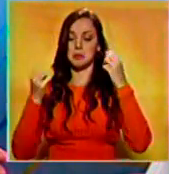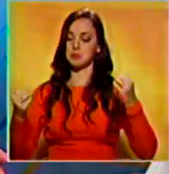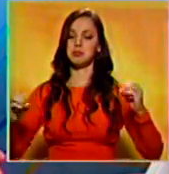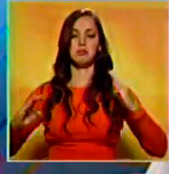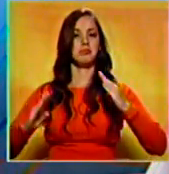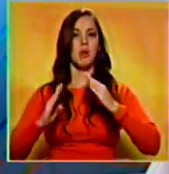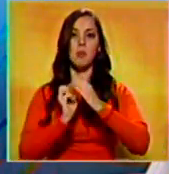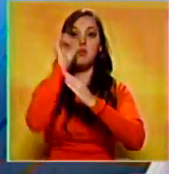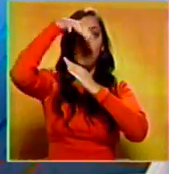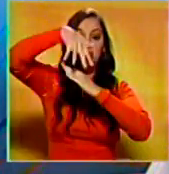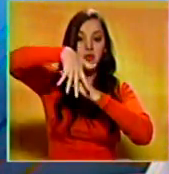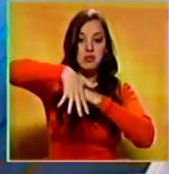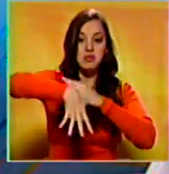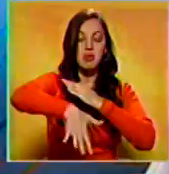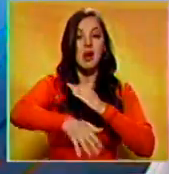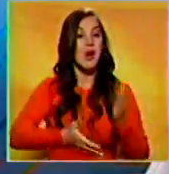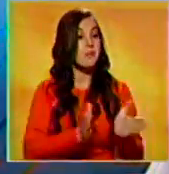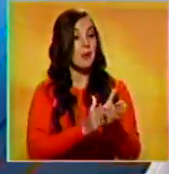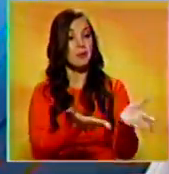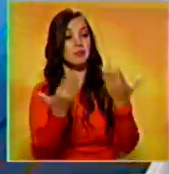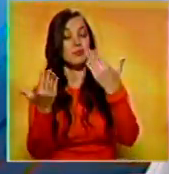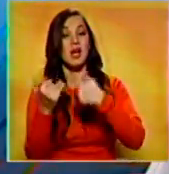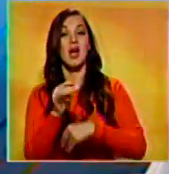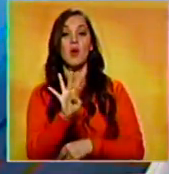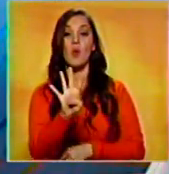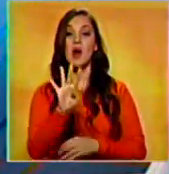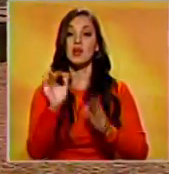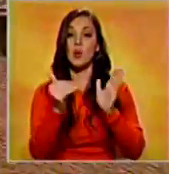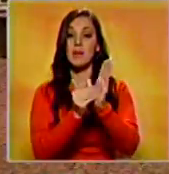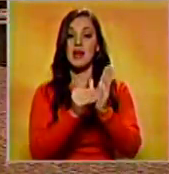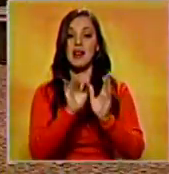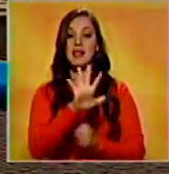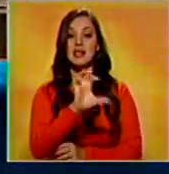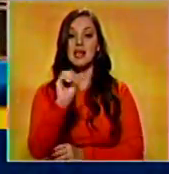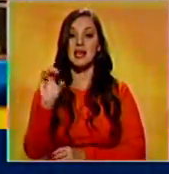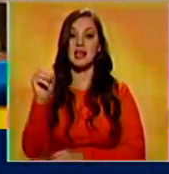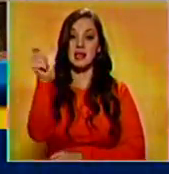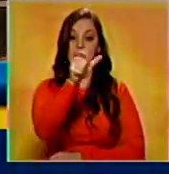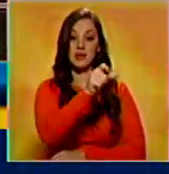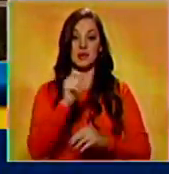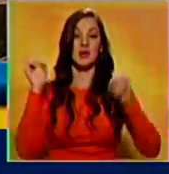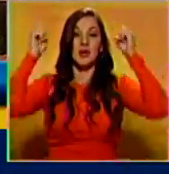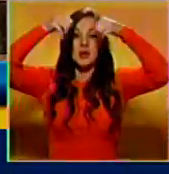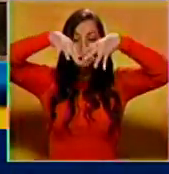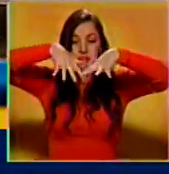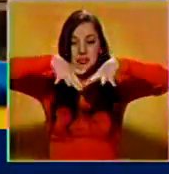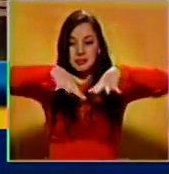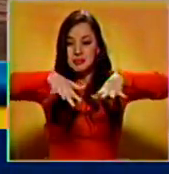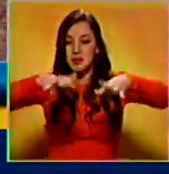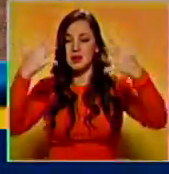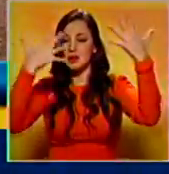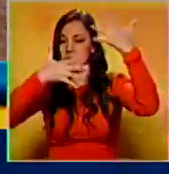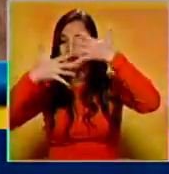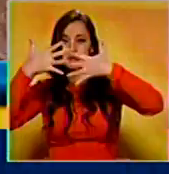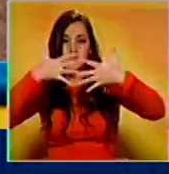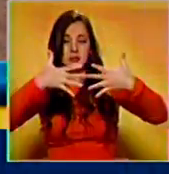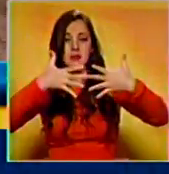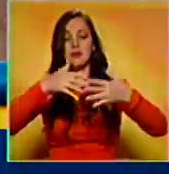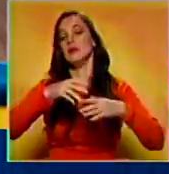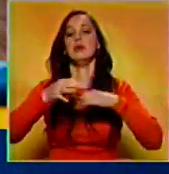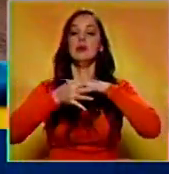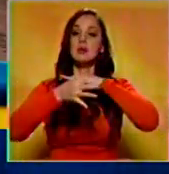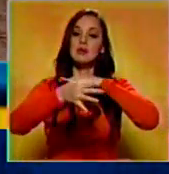la evacuación de más de 4.500 personas. El Calbuco, ubicado a unos 30 kilómetros de Puerto Montt